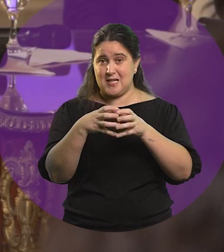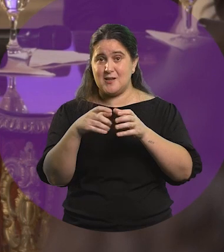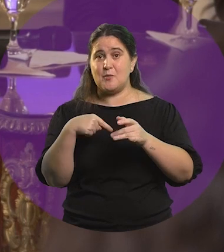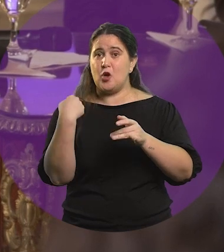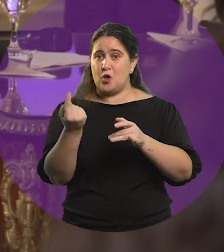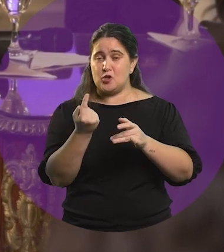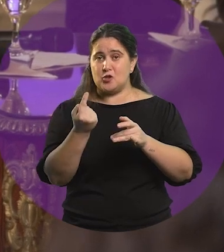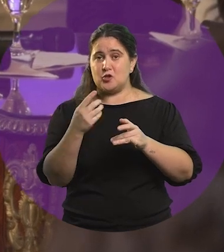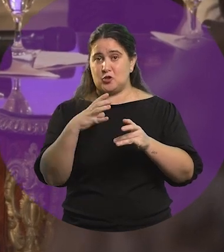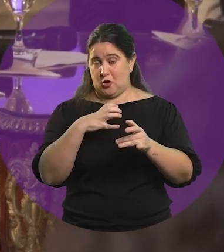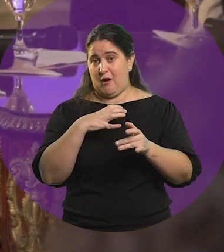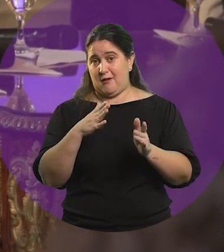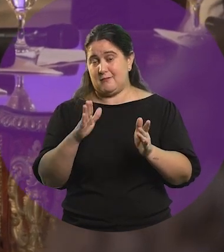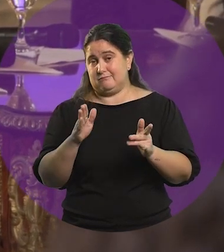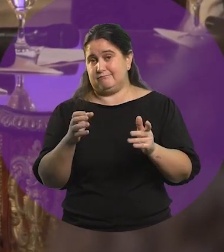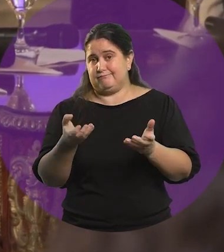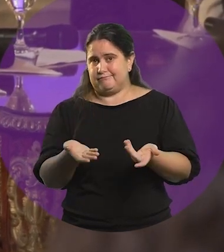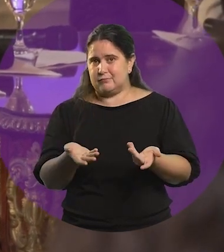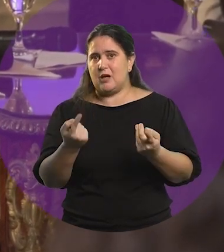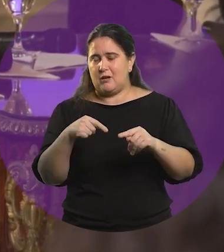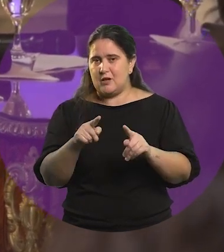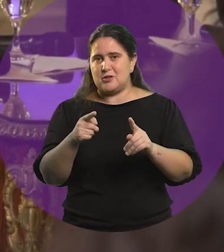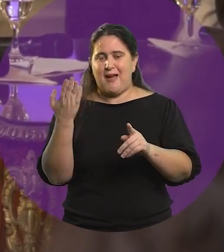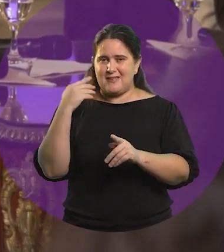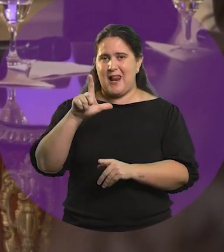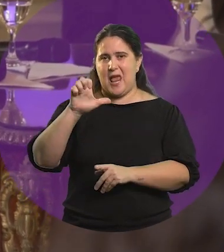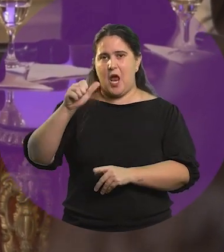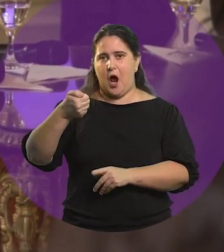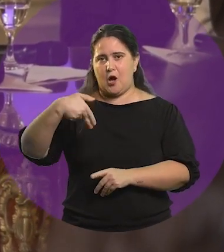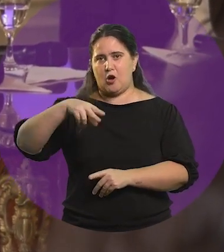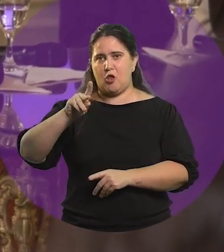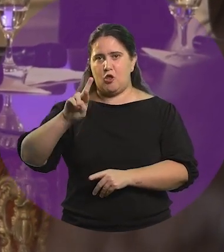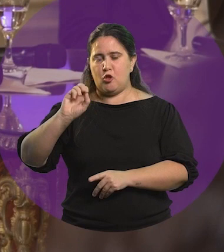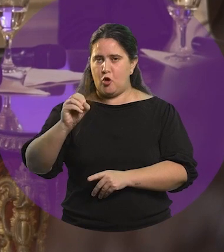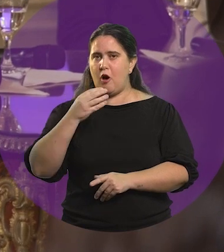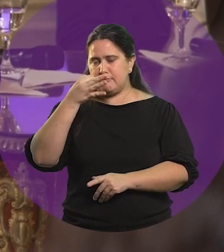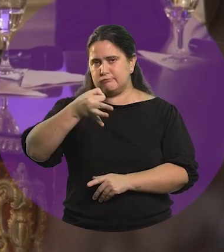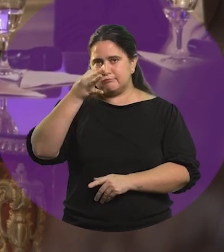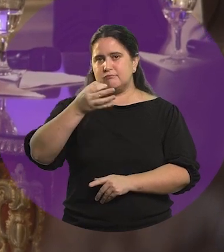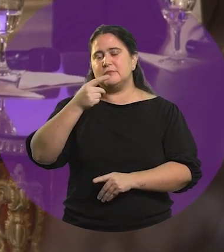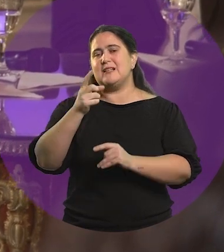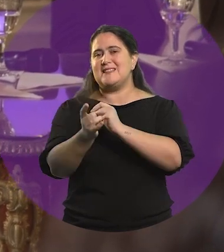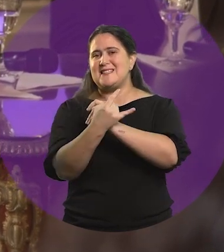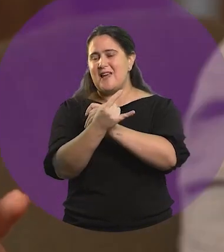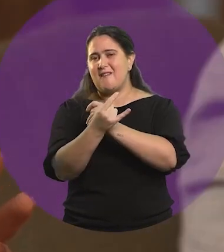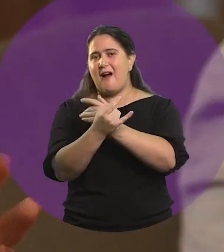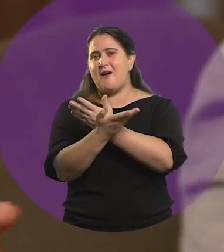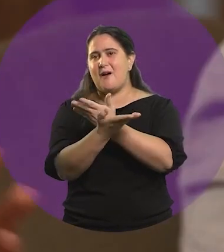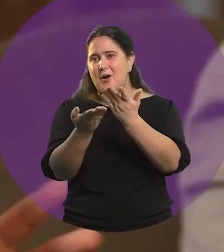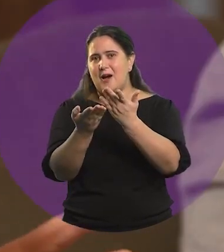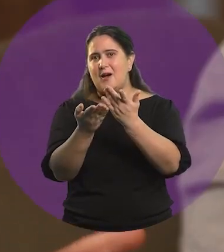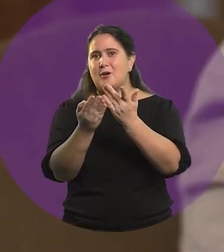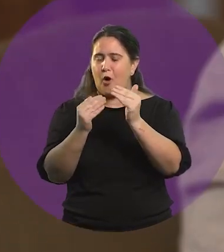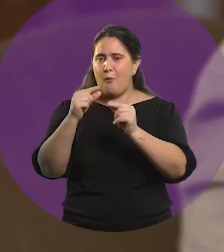un ejemplo de eso. Cuando hoy Leandro hablaba, decía, bueno, Ceibal es un ejemplo de que